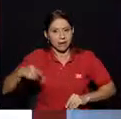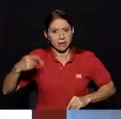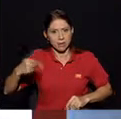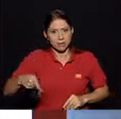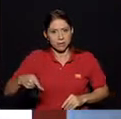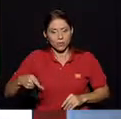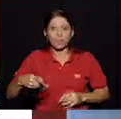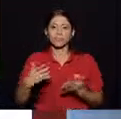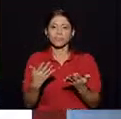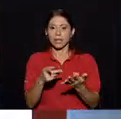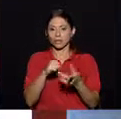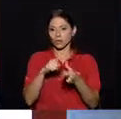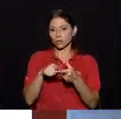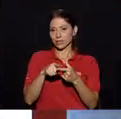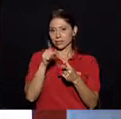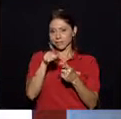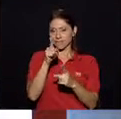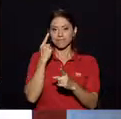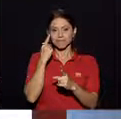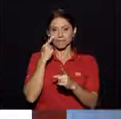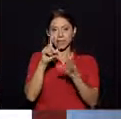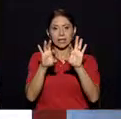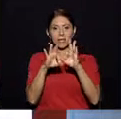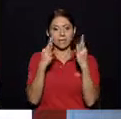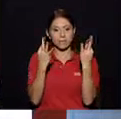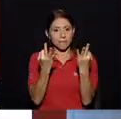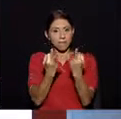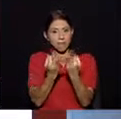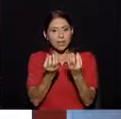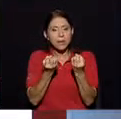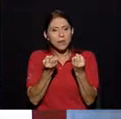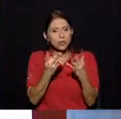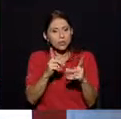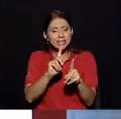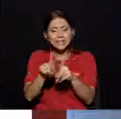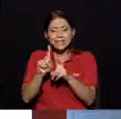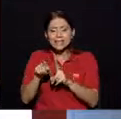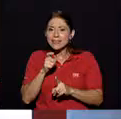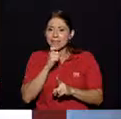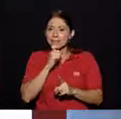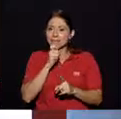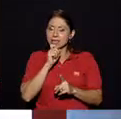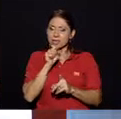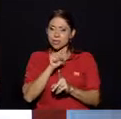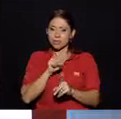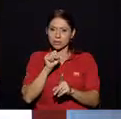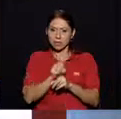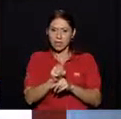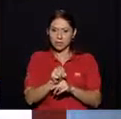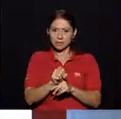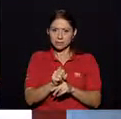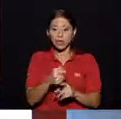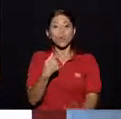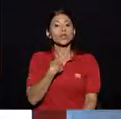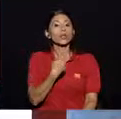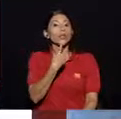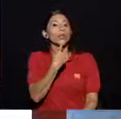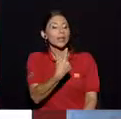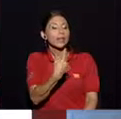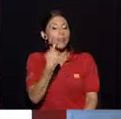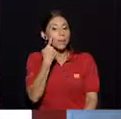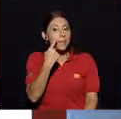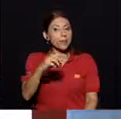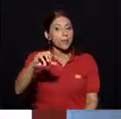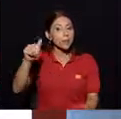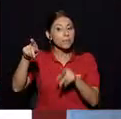cual la familia tiene muchas dificultades. Cuando yo digo que el considerar los derechos